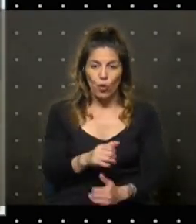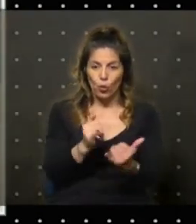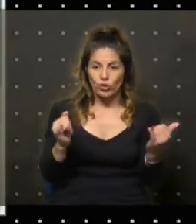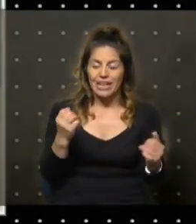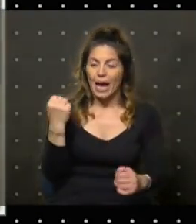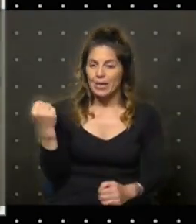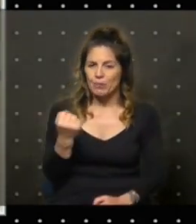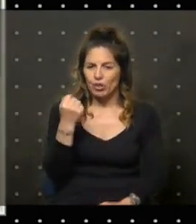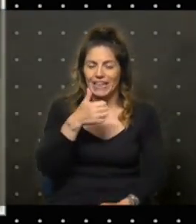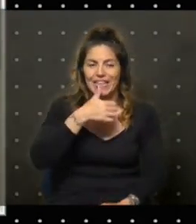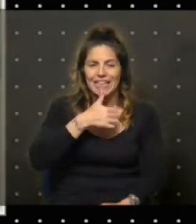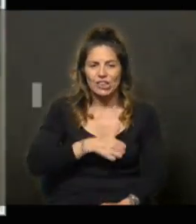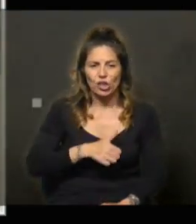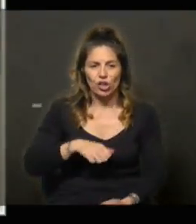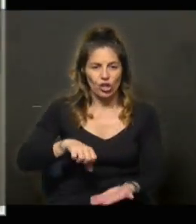importantísimo